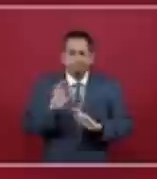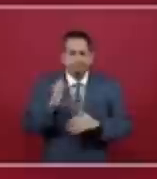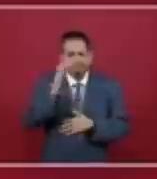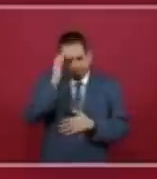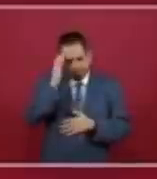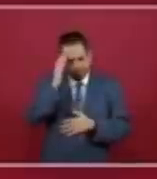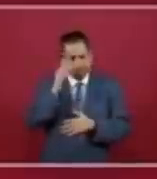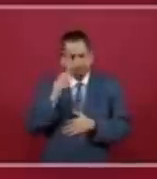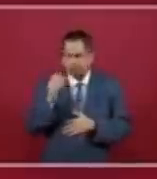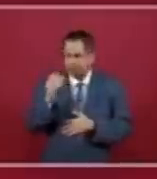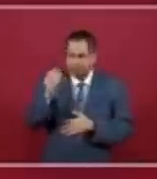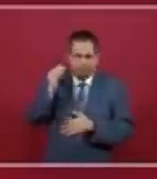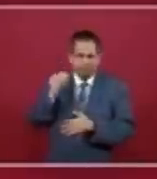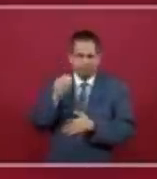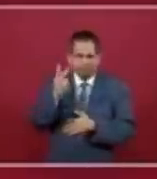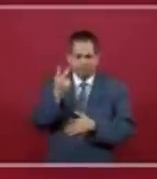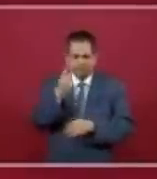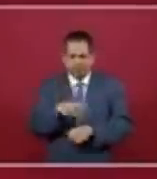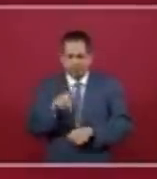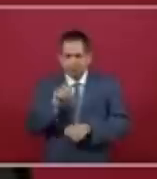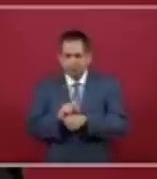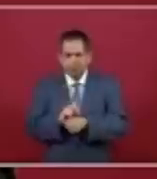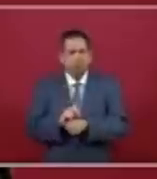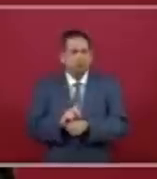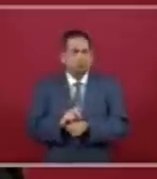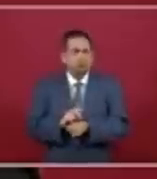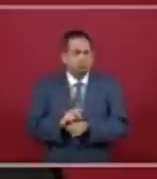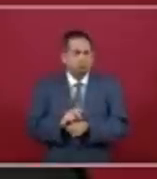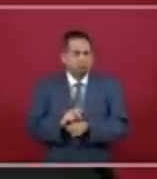hace dos días un